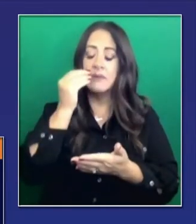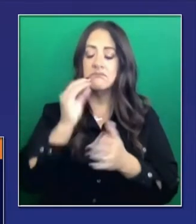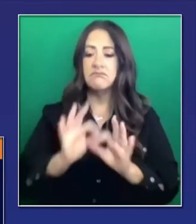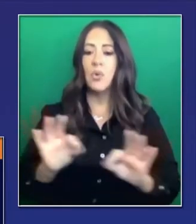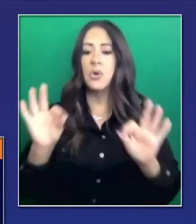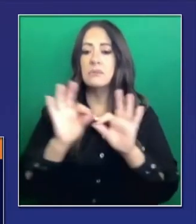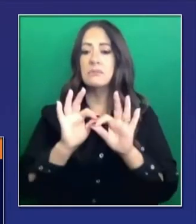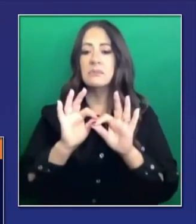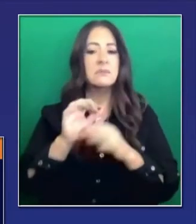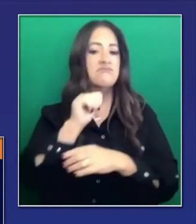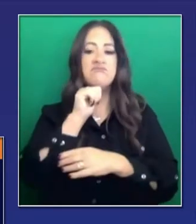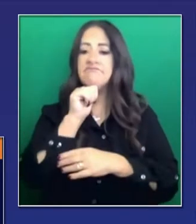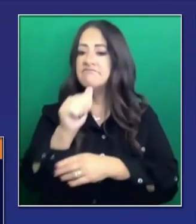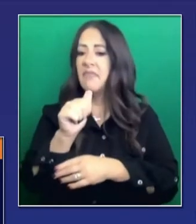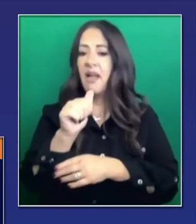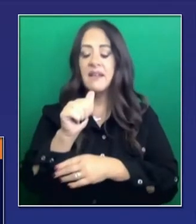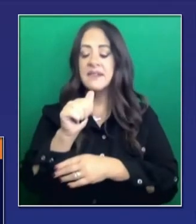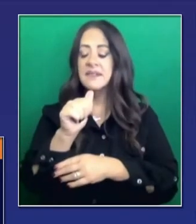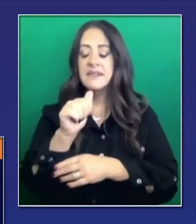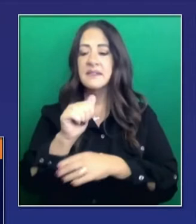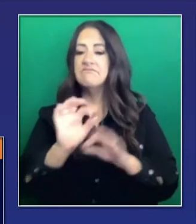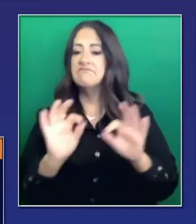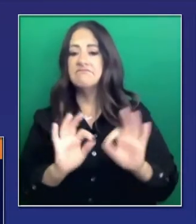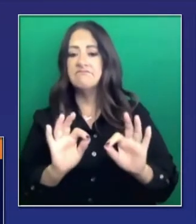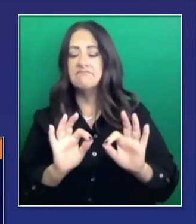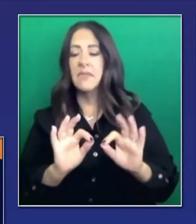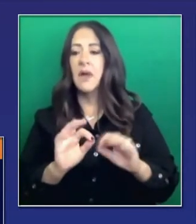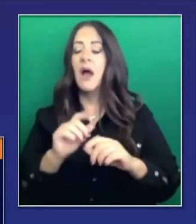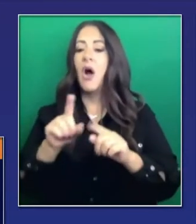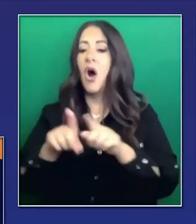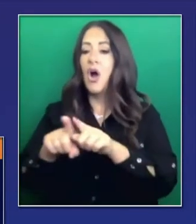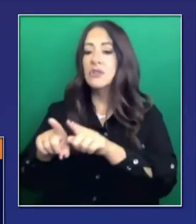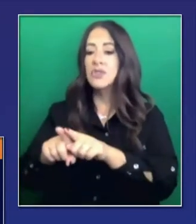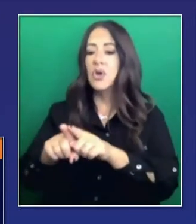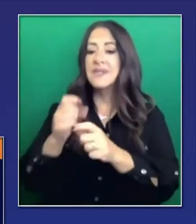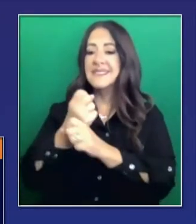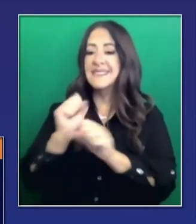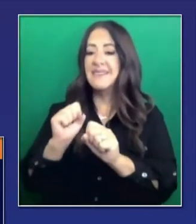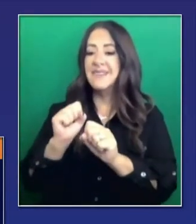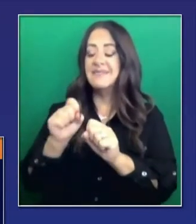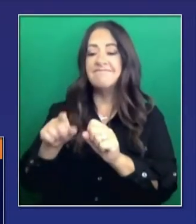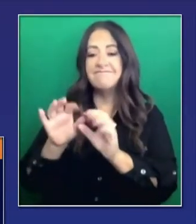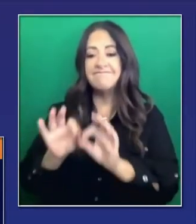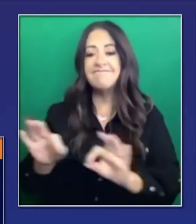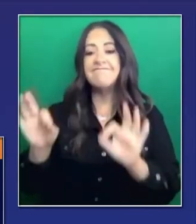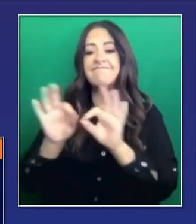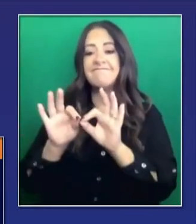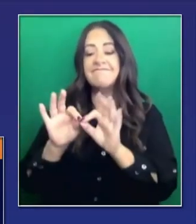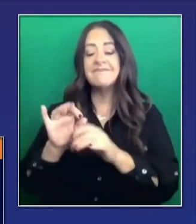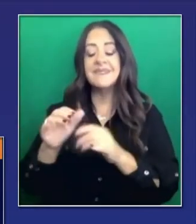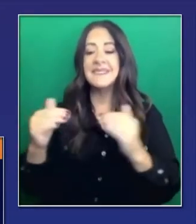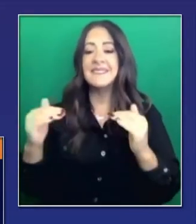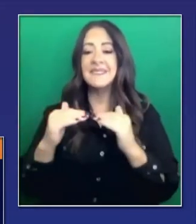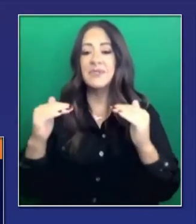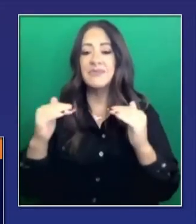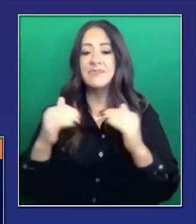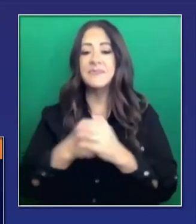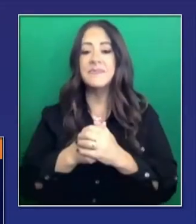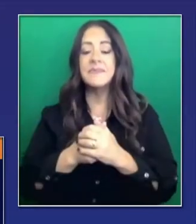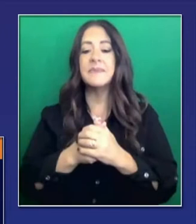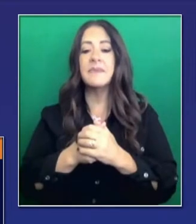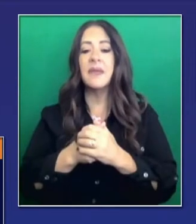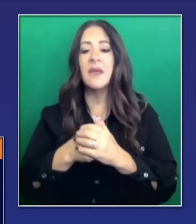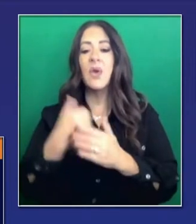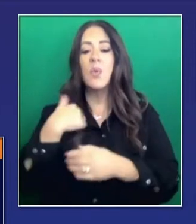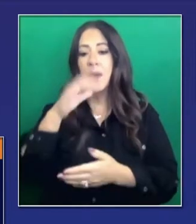no negociable, pero obviamente tampoco la seguridad. Medidas de mitigación y seguridad pueden prevenir